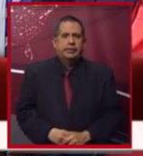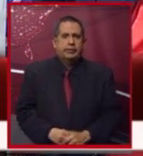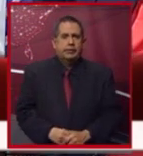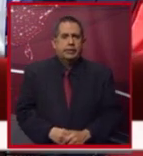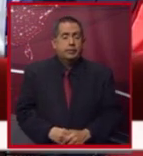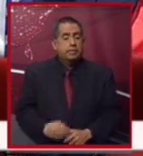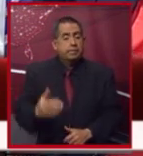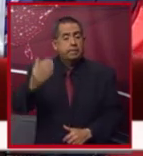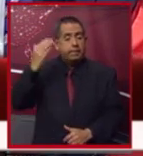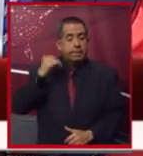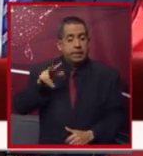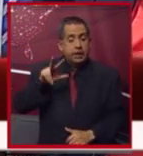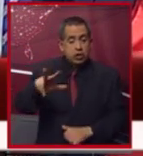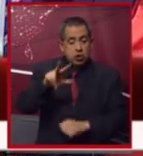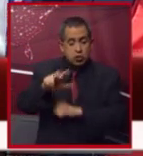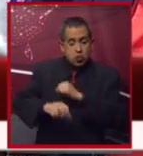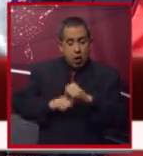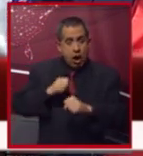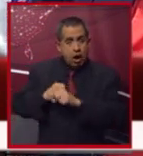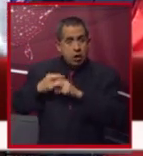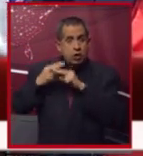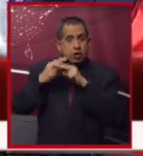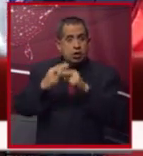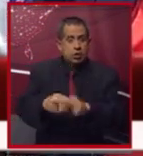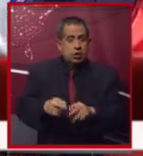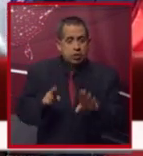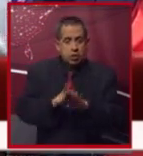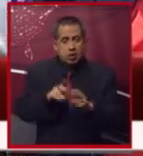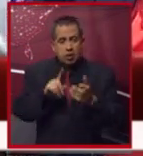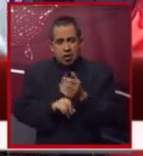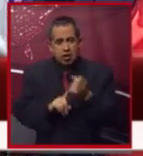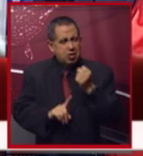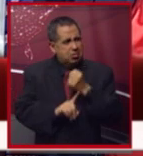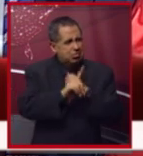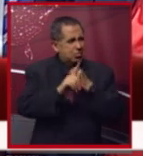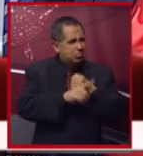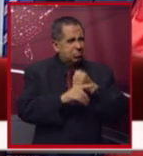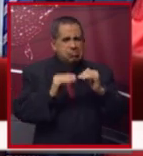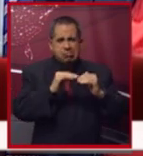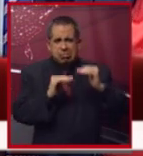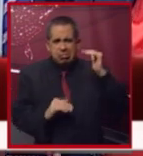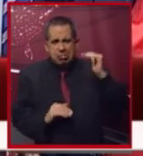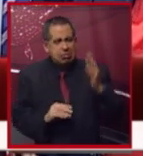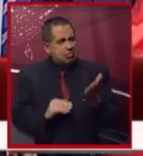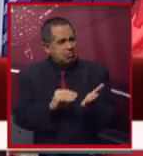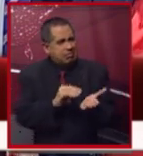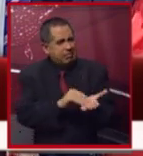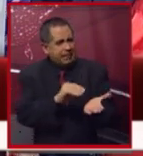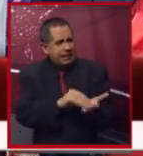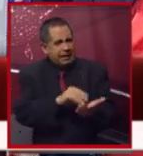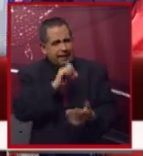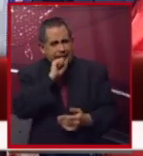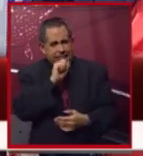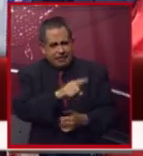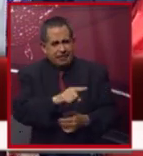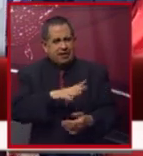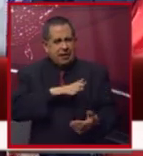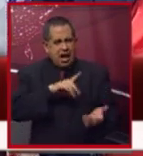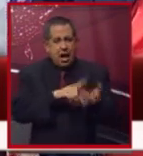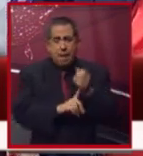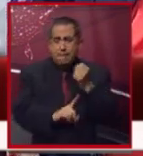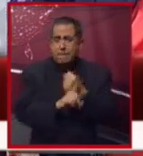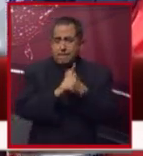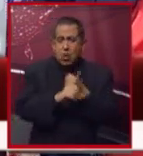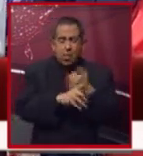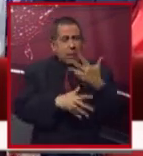A 18 años de su creación, la crisis de violencia y desigualdad de género se ha convertido en uno de los principales